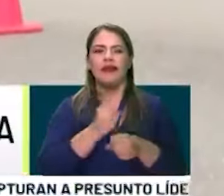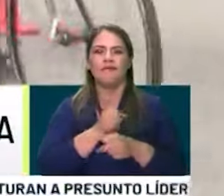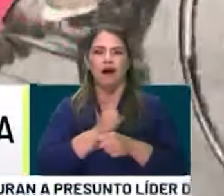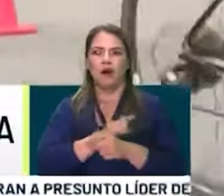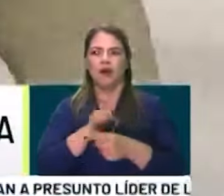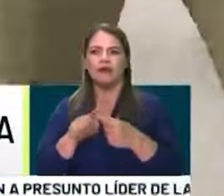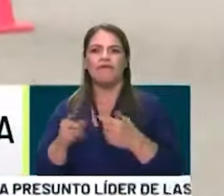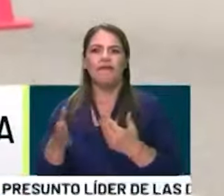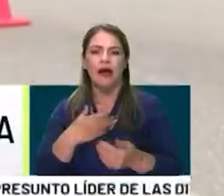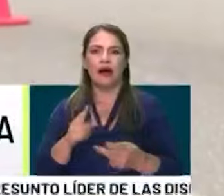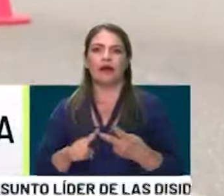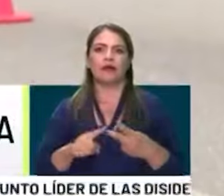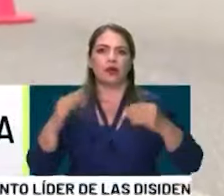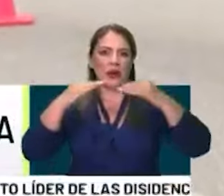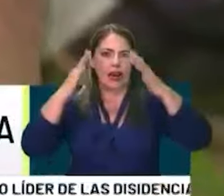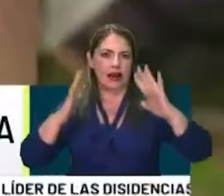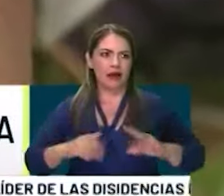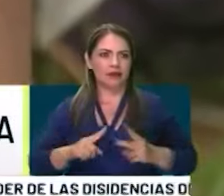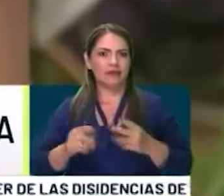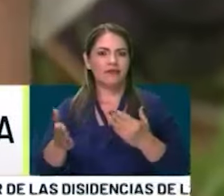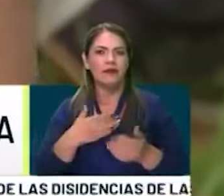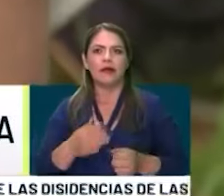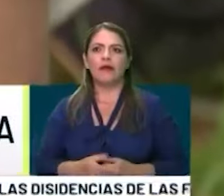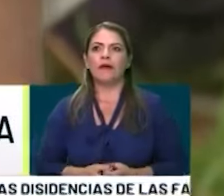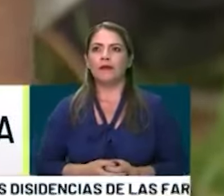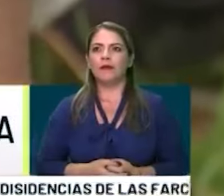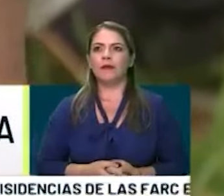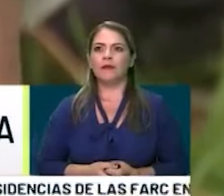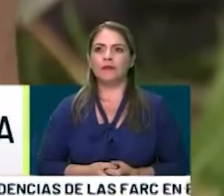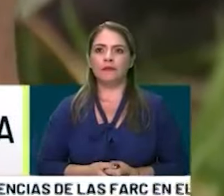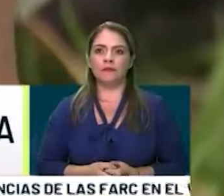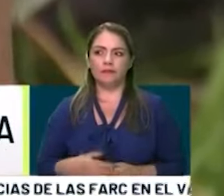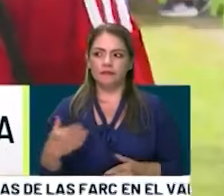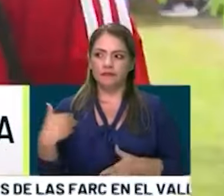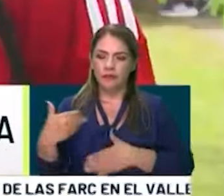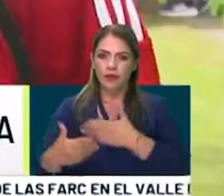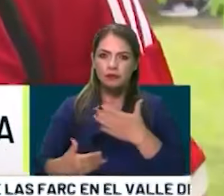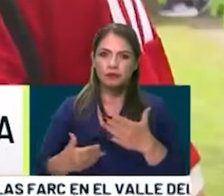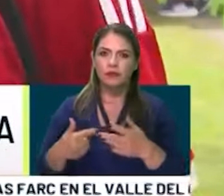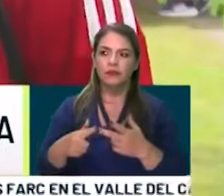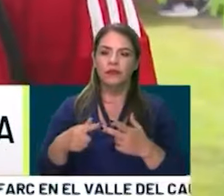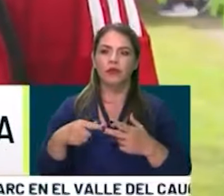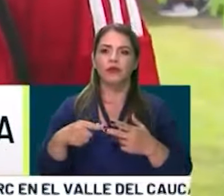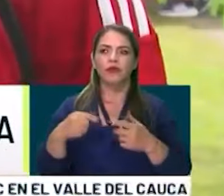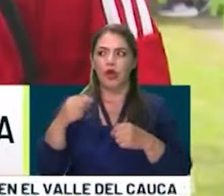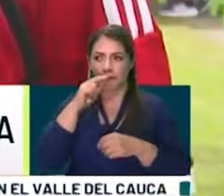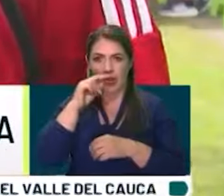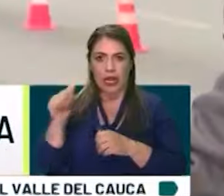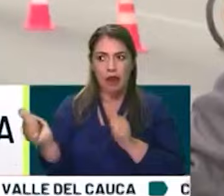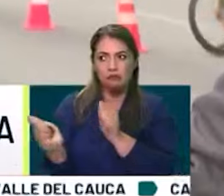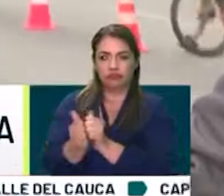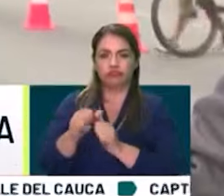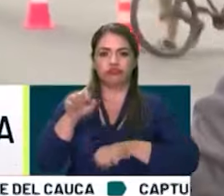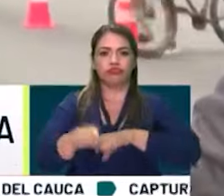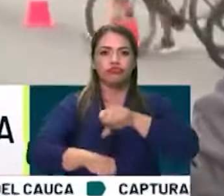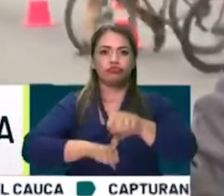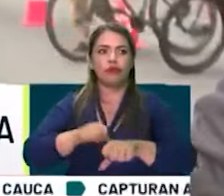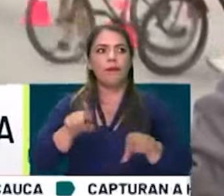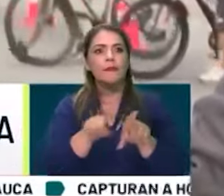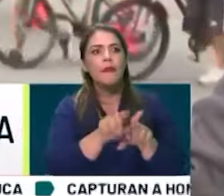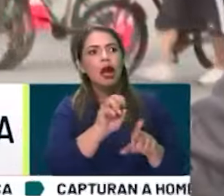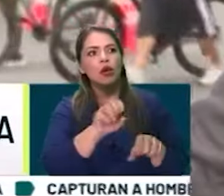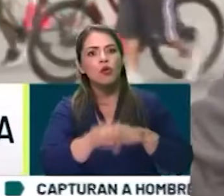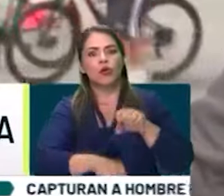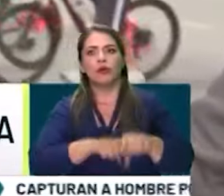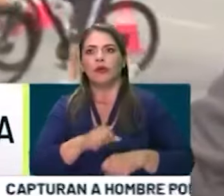casa. Y también podemos compartir en familia, pues yo salgo con la niña a la ciclovía, con mi hermano. Ya últimamente